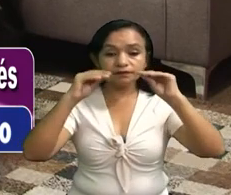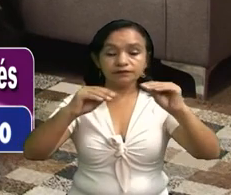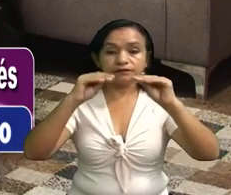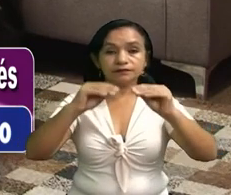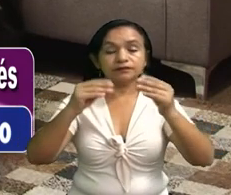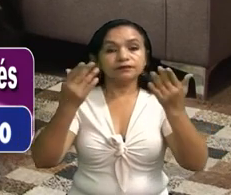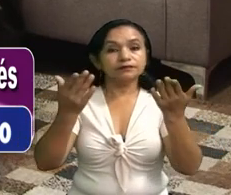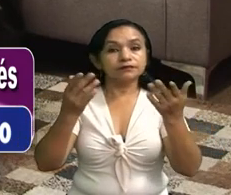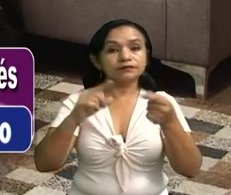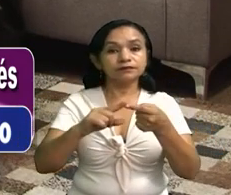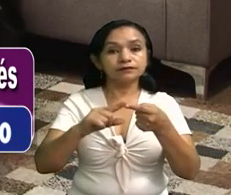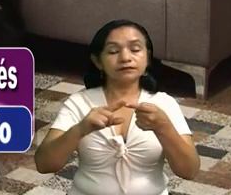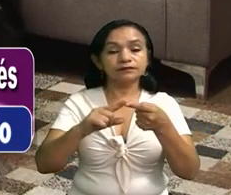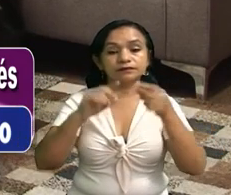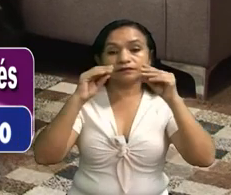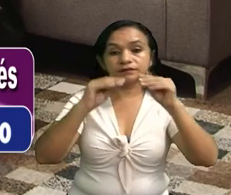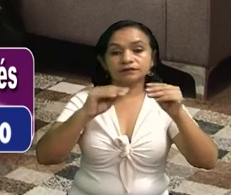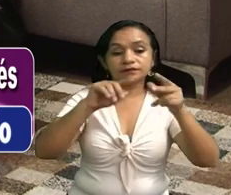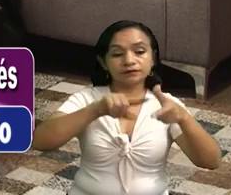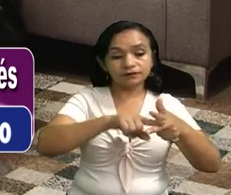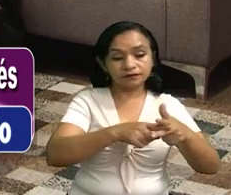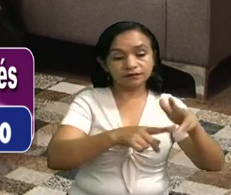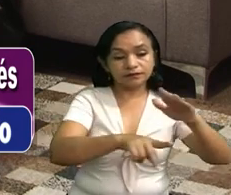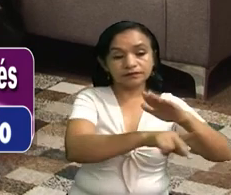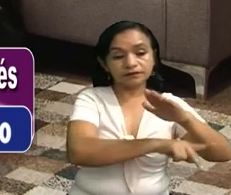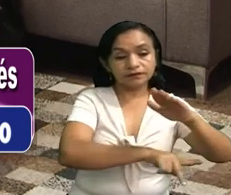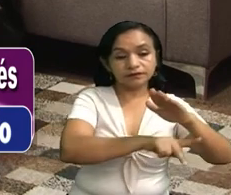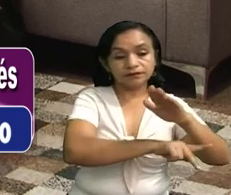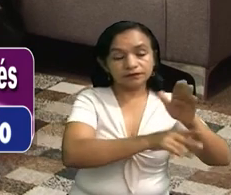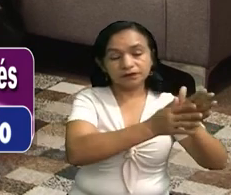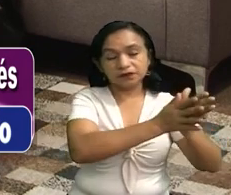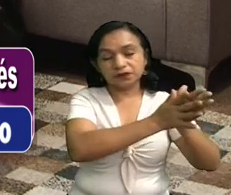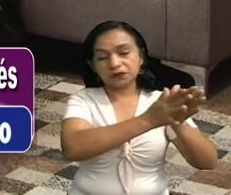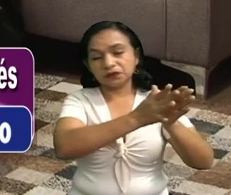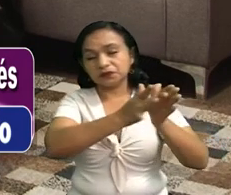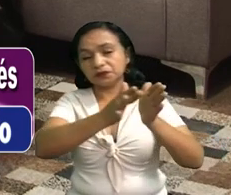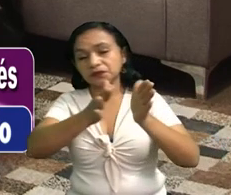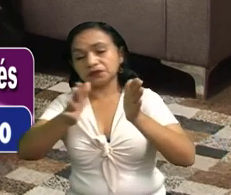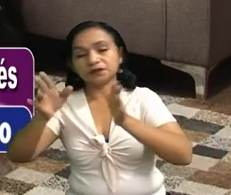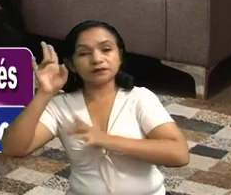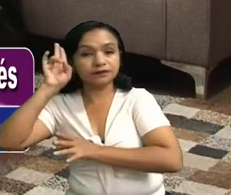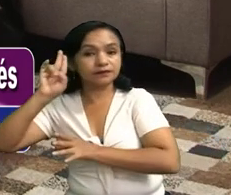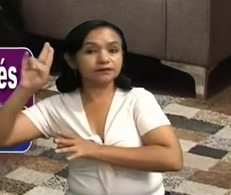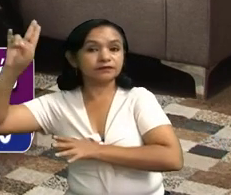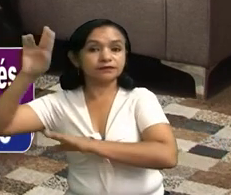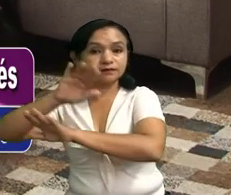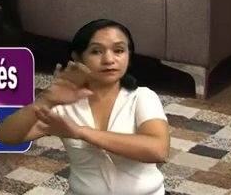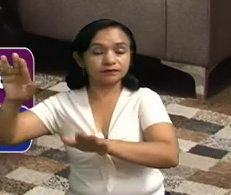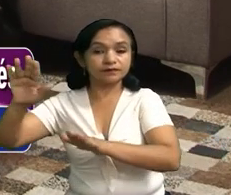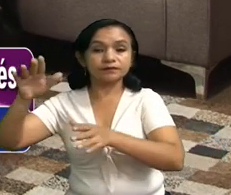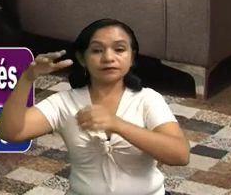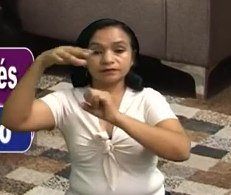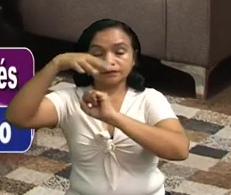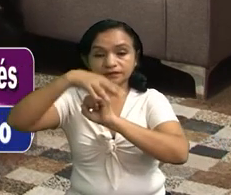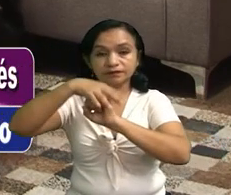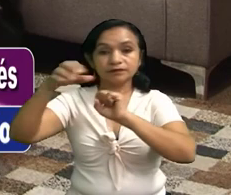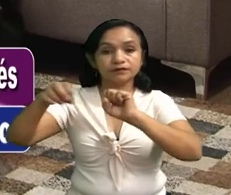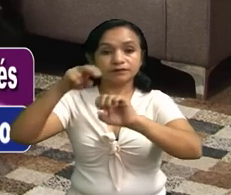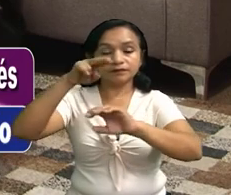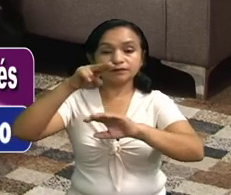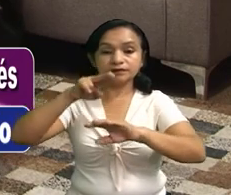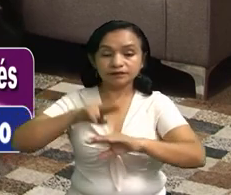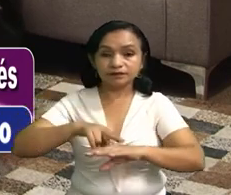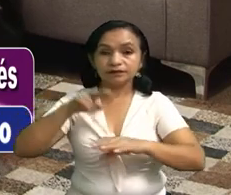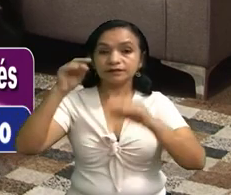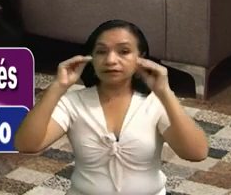calidad educativa que va desde la educación inicial hasta la universidad, por eso estamos trabajando articulado en la Comisión Nacional de